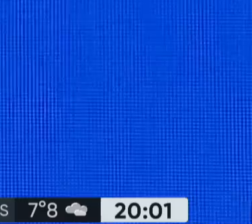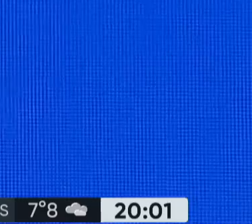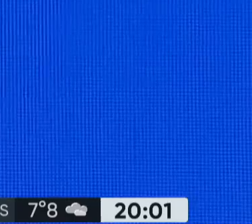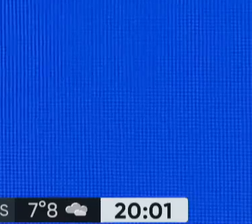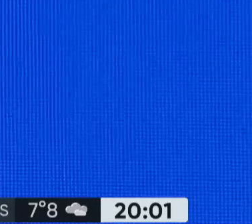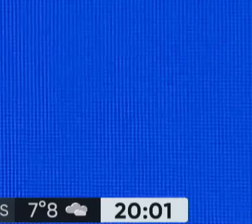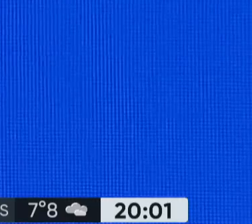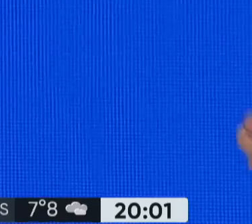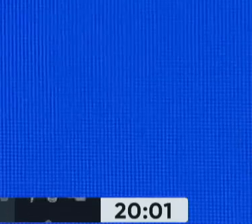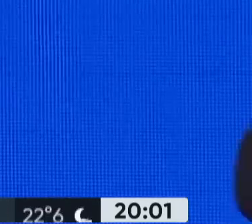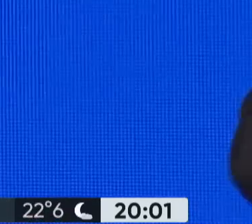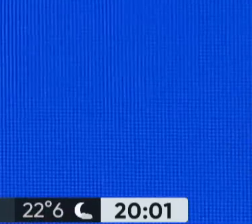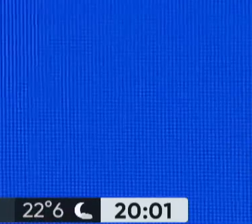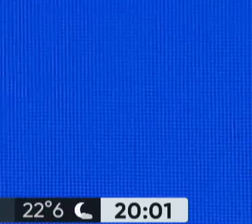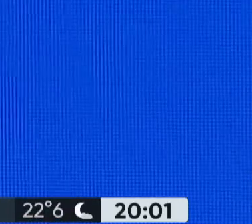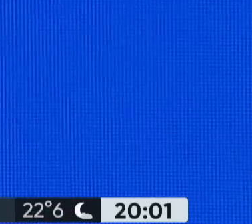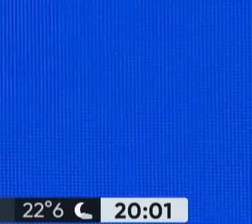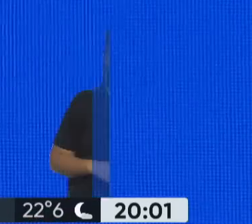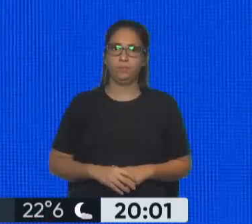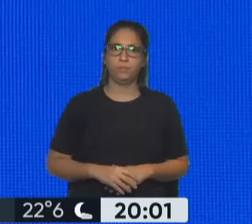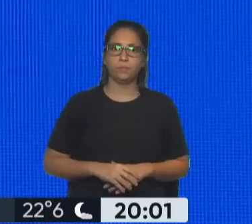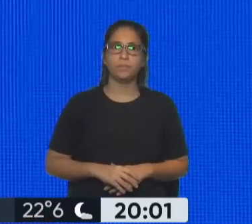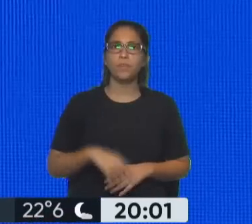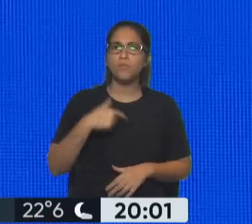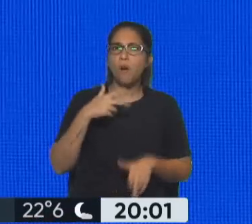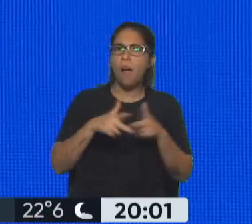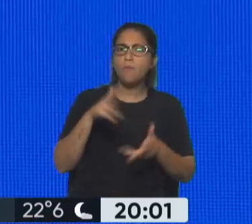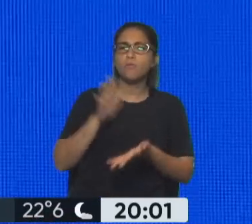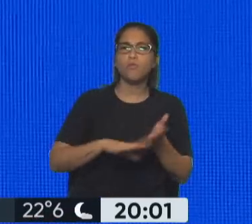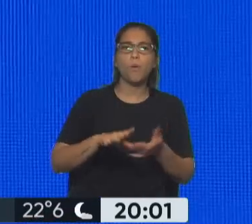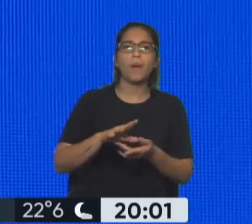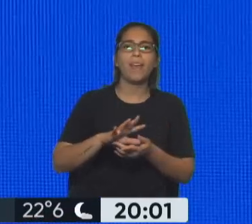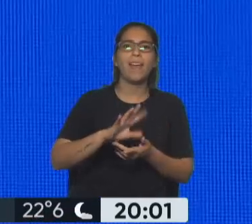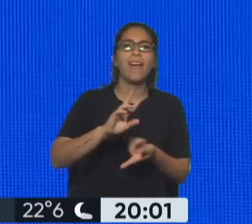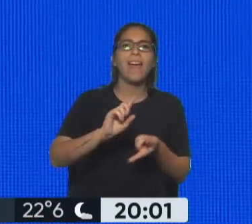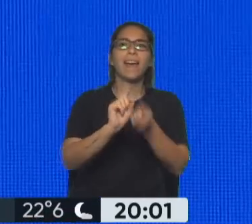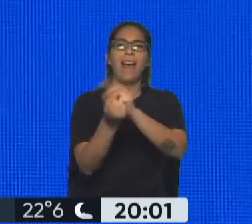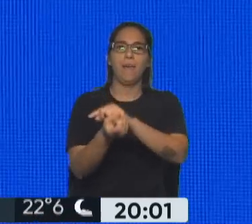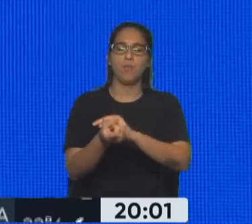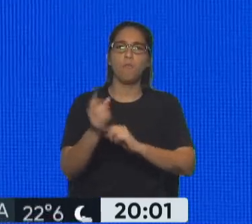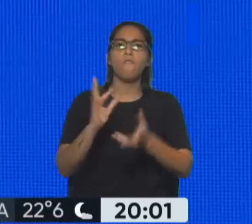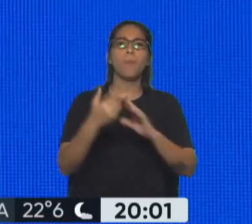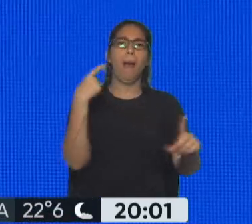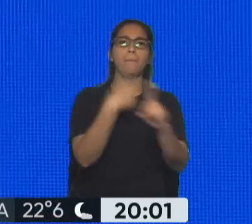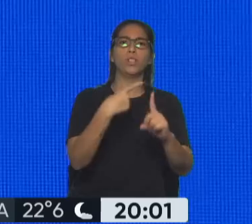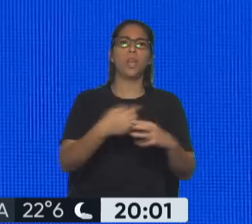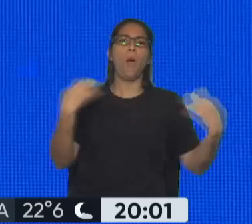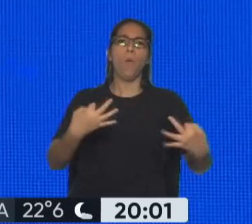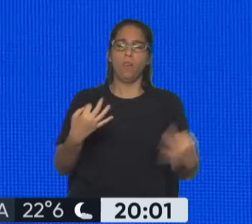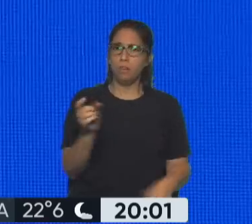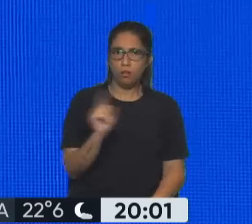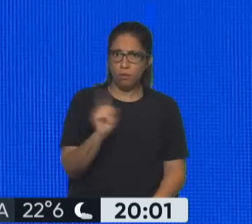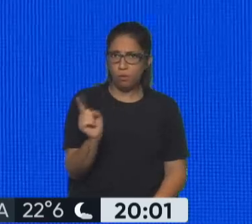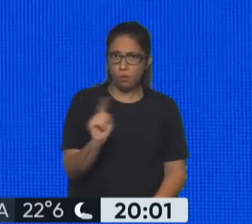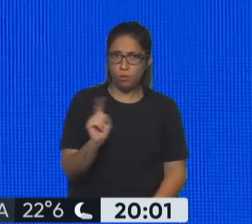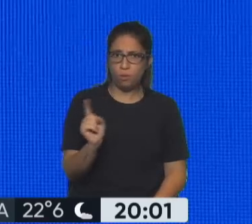Y estoy hablando de la regulación cambiaria no como una virtud. Que quede claro, no hablo